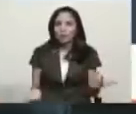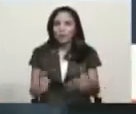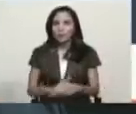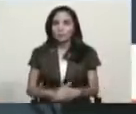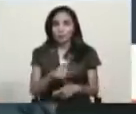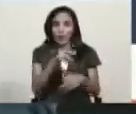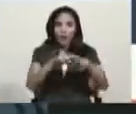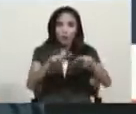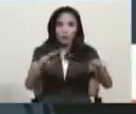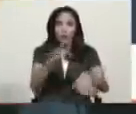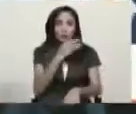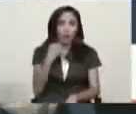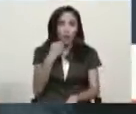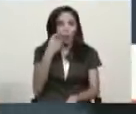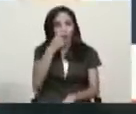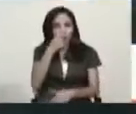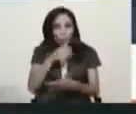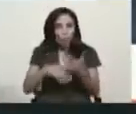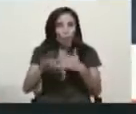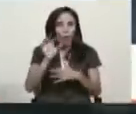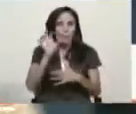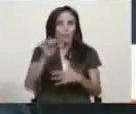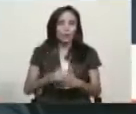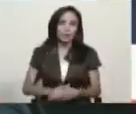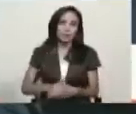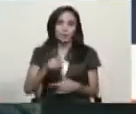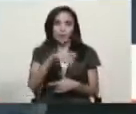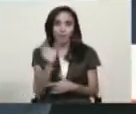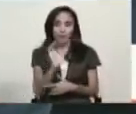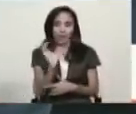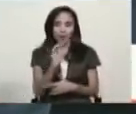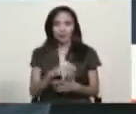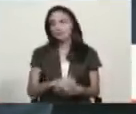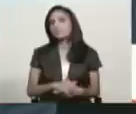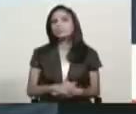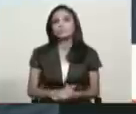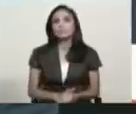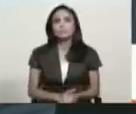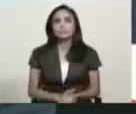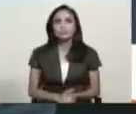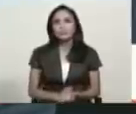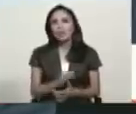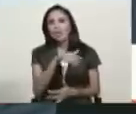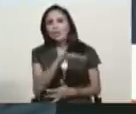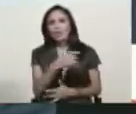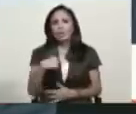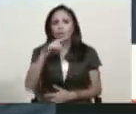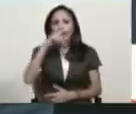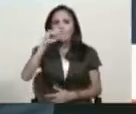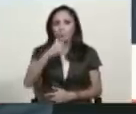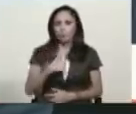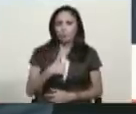los niños, los jóvenes de todos los barrios del sur de Caracas. ¿De